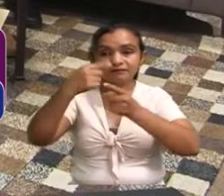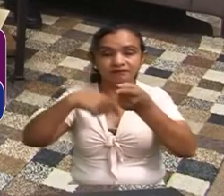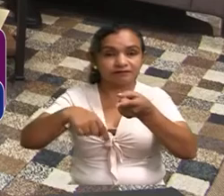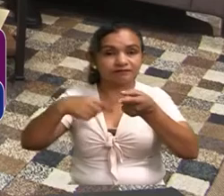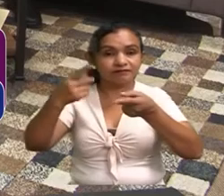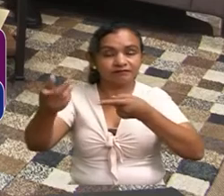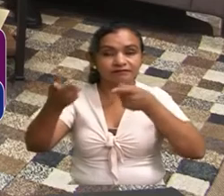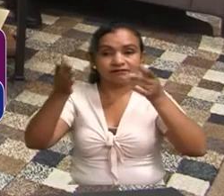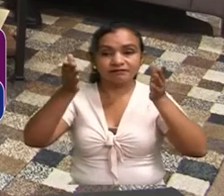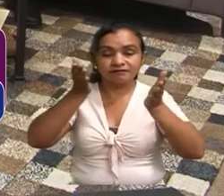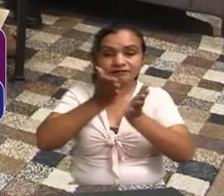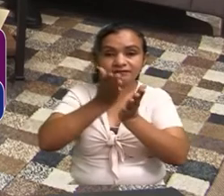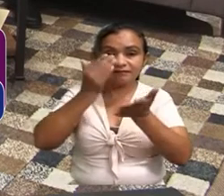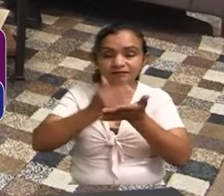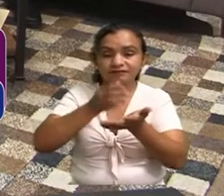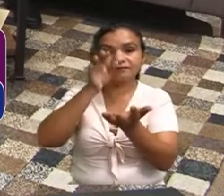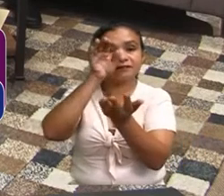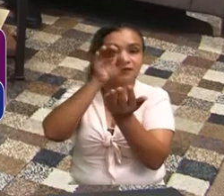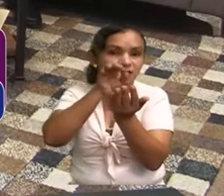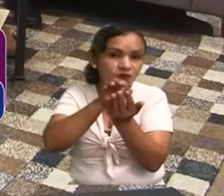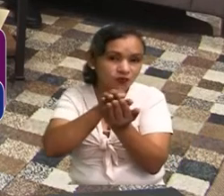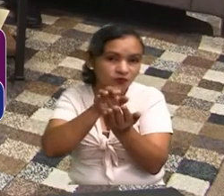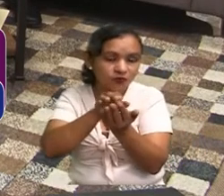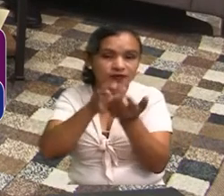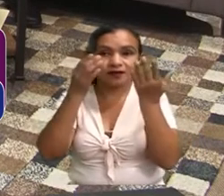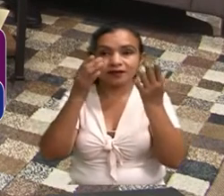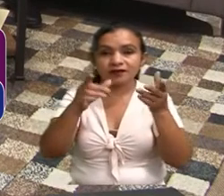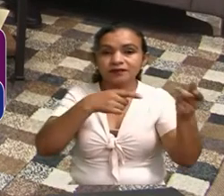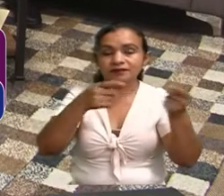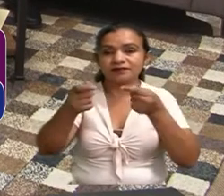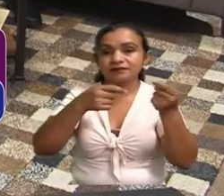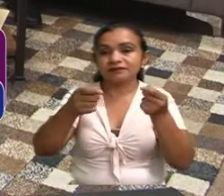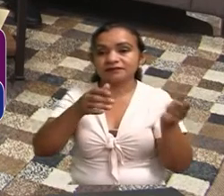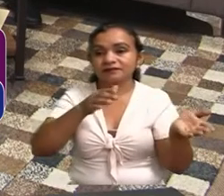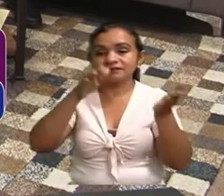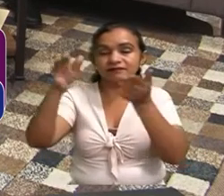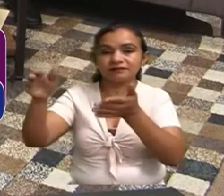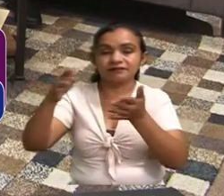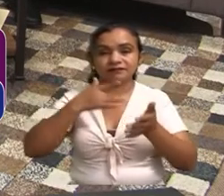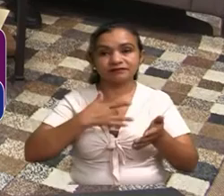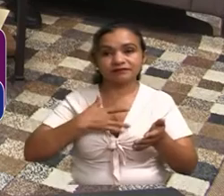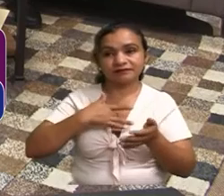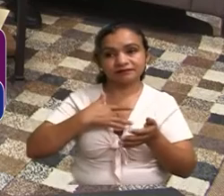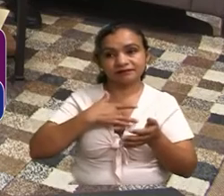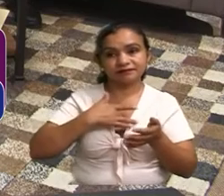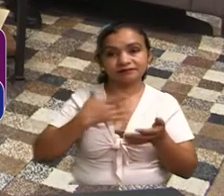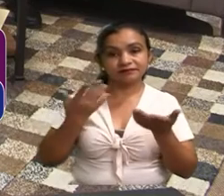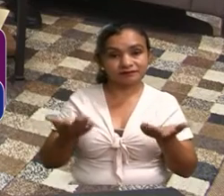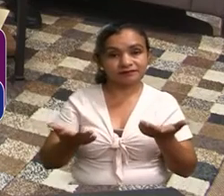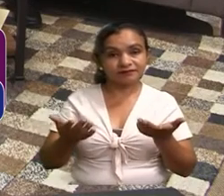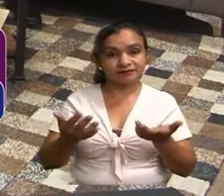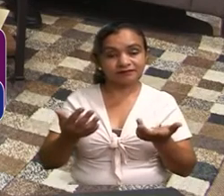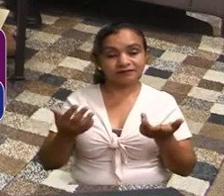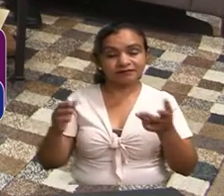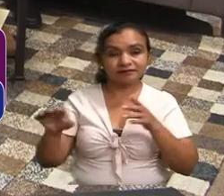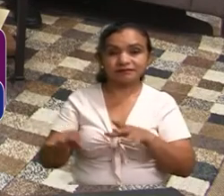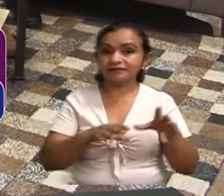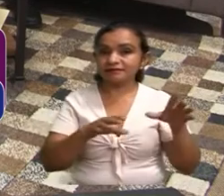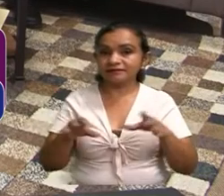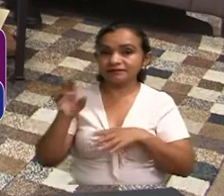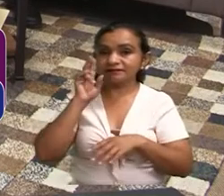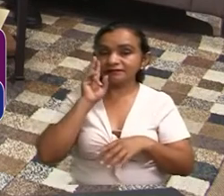el queso, la cuajada y todas esas cosas, y llevando, por supuesto, las cosas que ellos requieren en su comunidad. Entonces es una dinámica que se ve